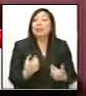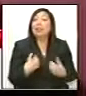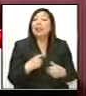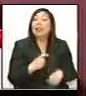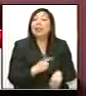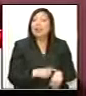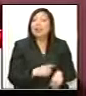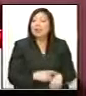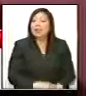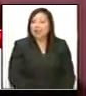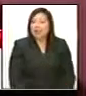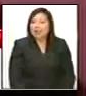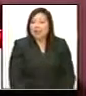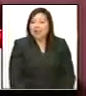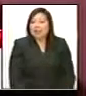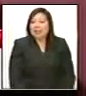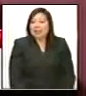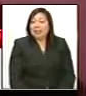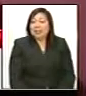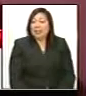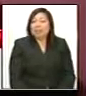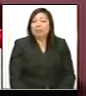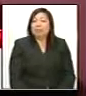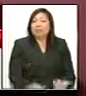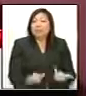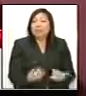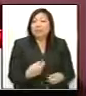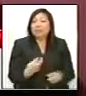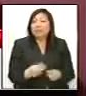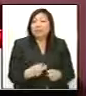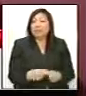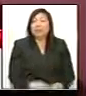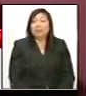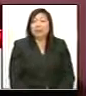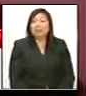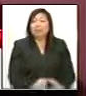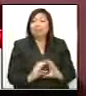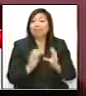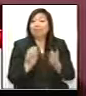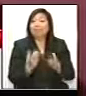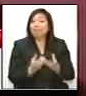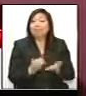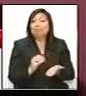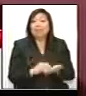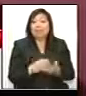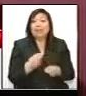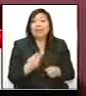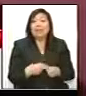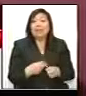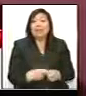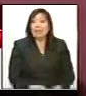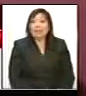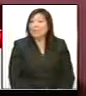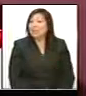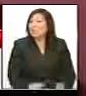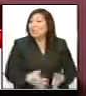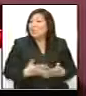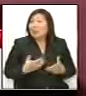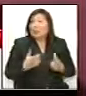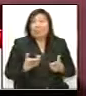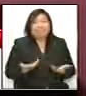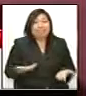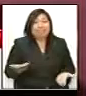tiempo. Bueno, eso es un poco difícil. Para el Congreso eso es más difícil todavía, porque no puede controlar